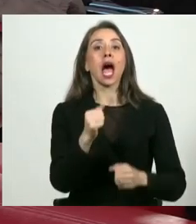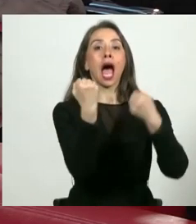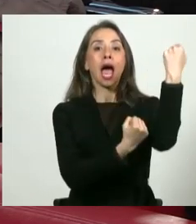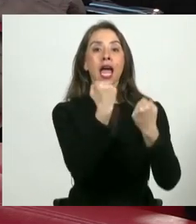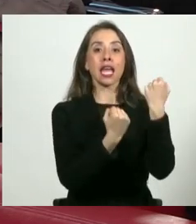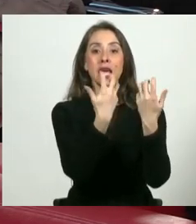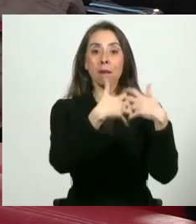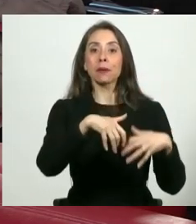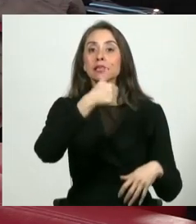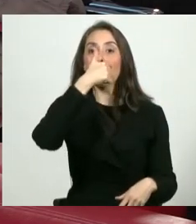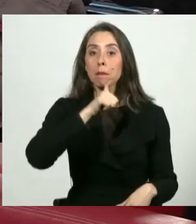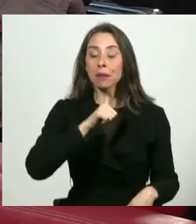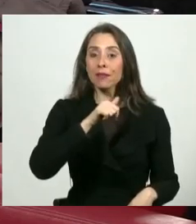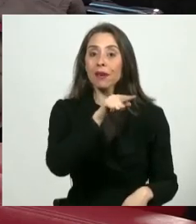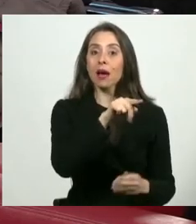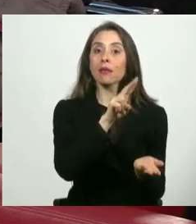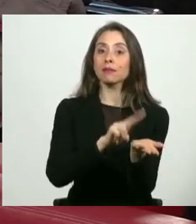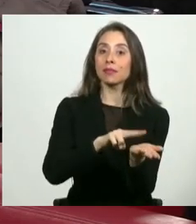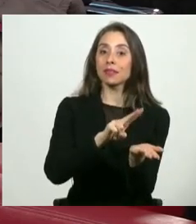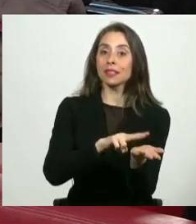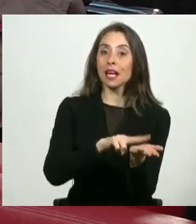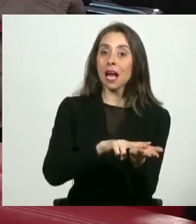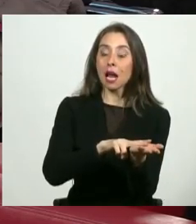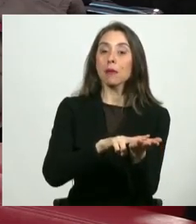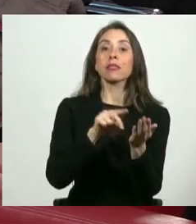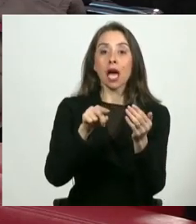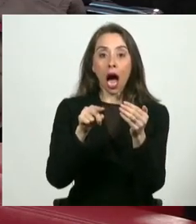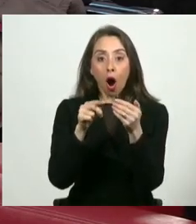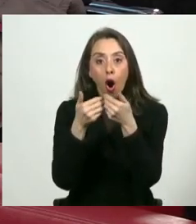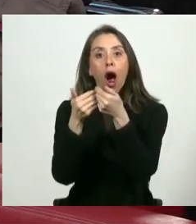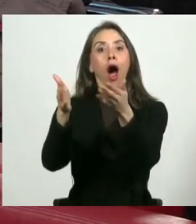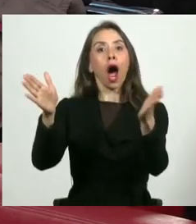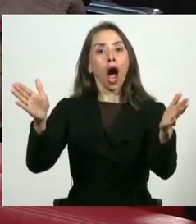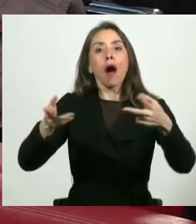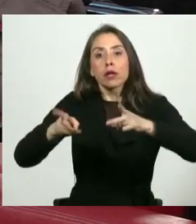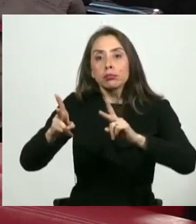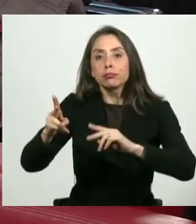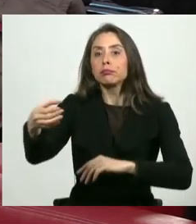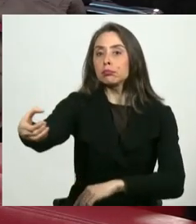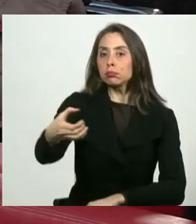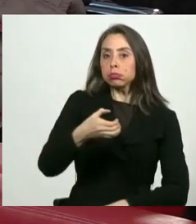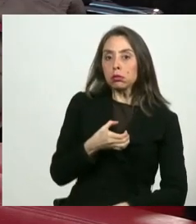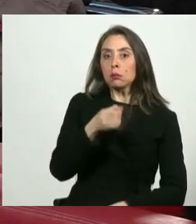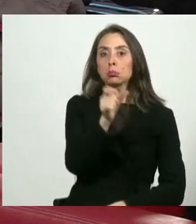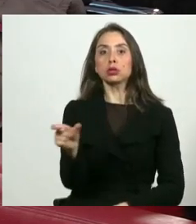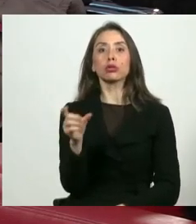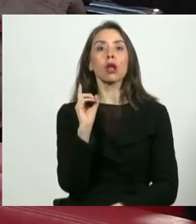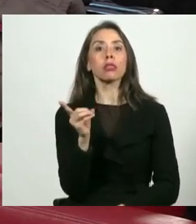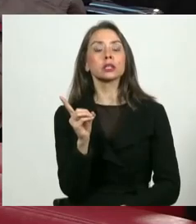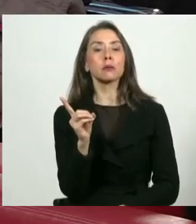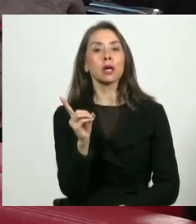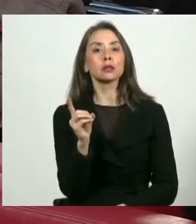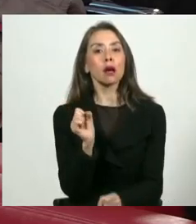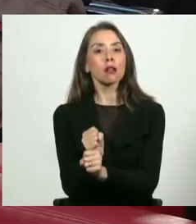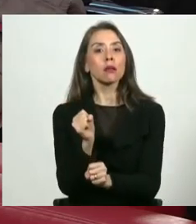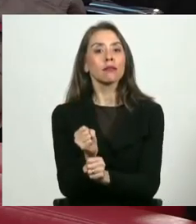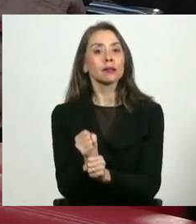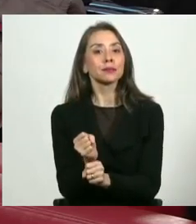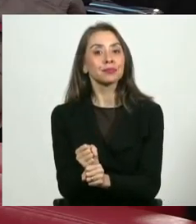privada es la que realmente está abriendo sus puertas para las personas con discapacidad a sus lugares de